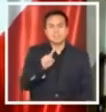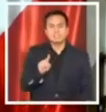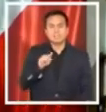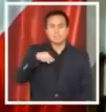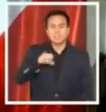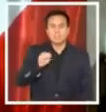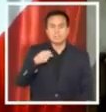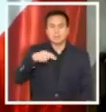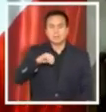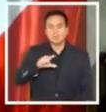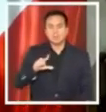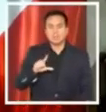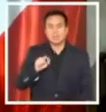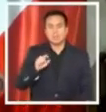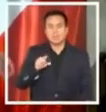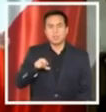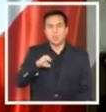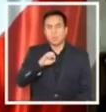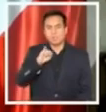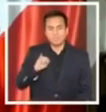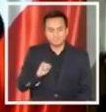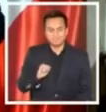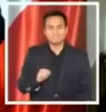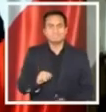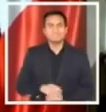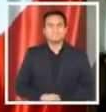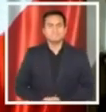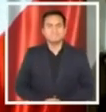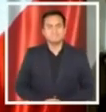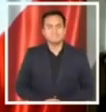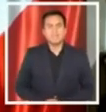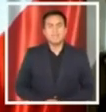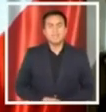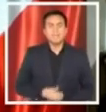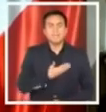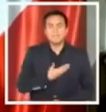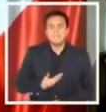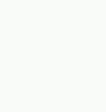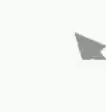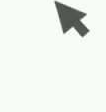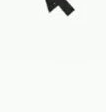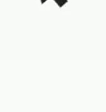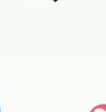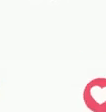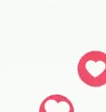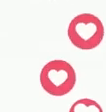Obrador. Presidente